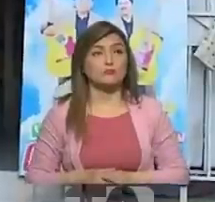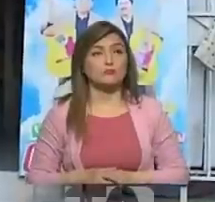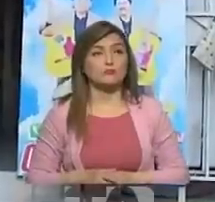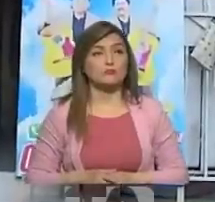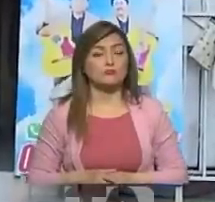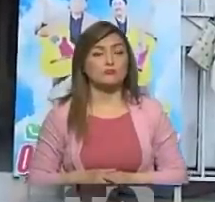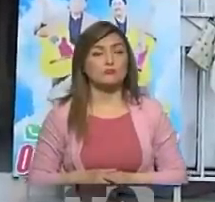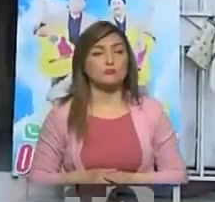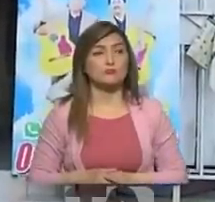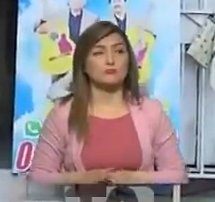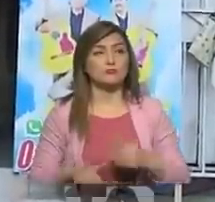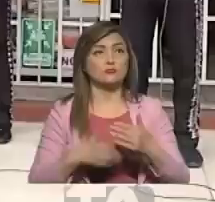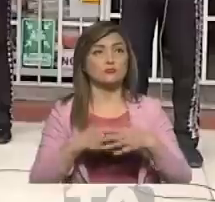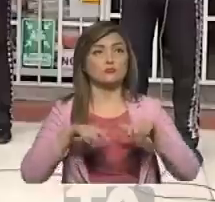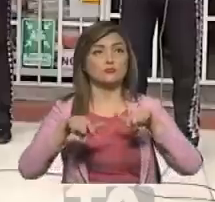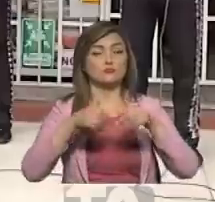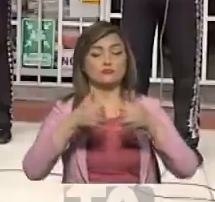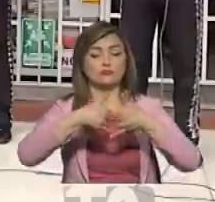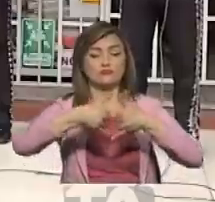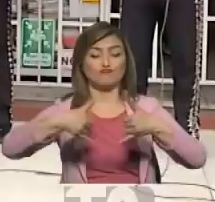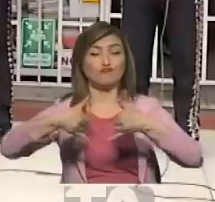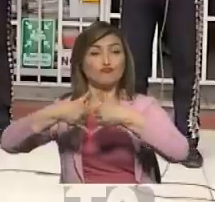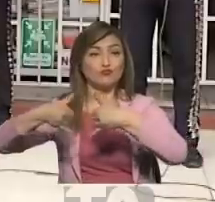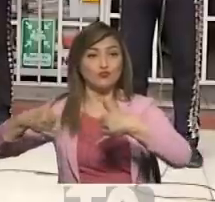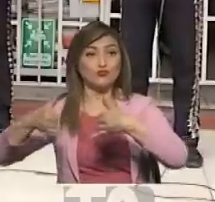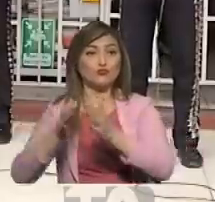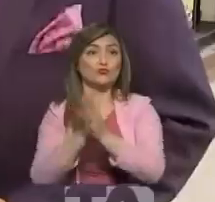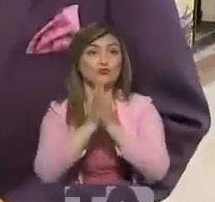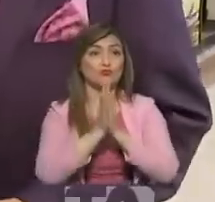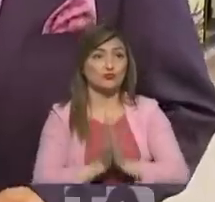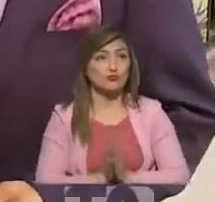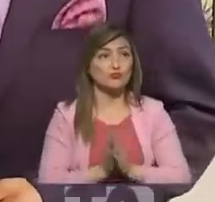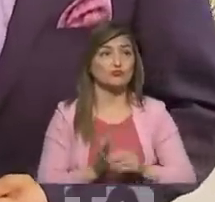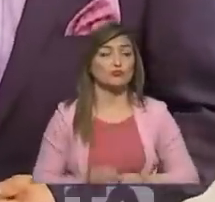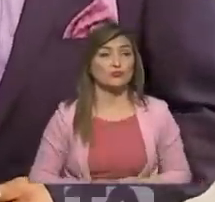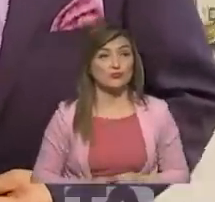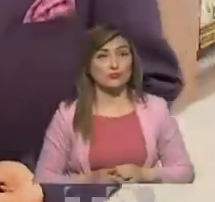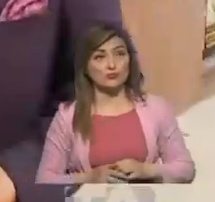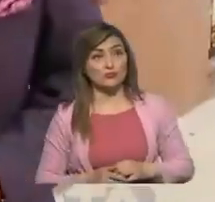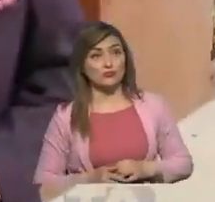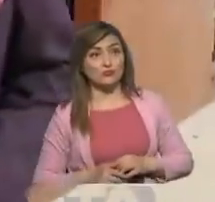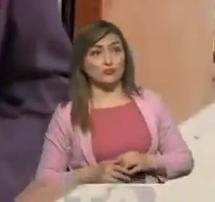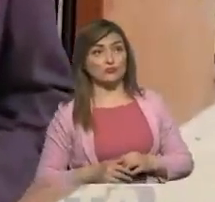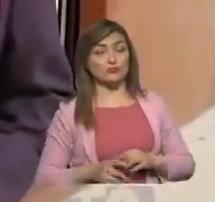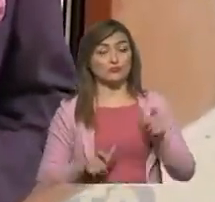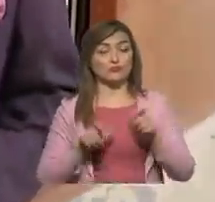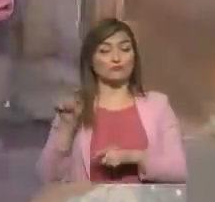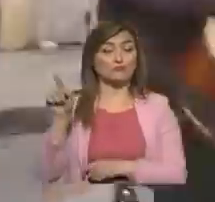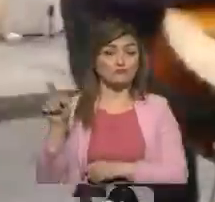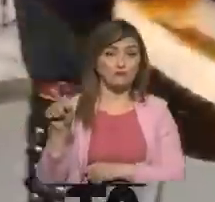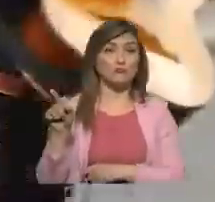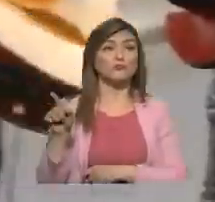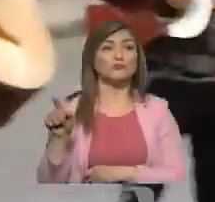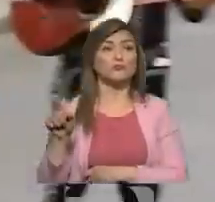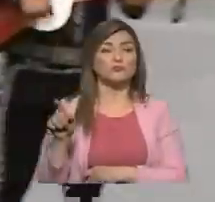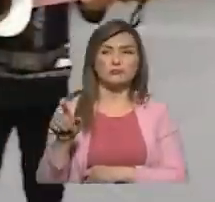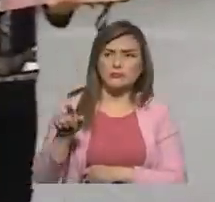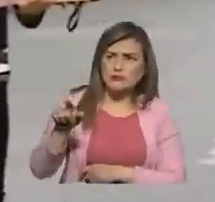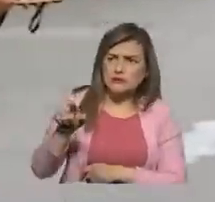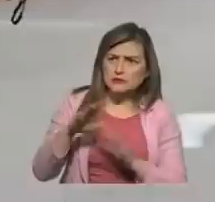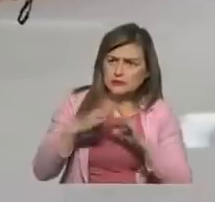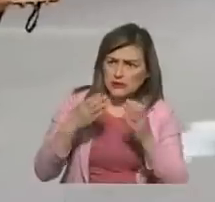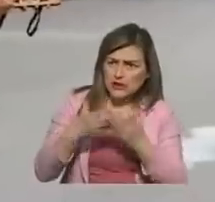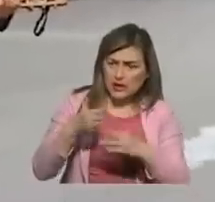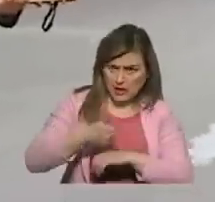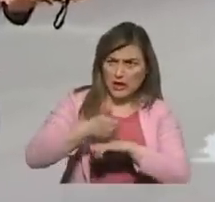Prácticamente todos los locales abrieron para empezar a receptar pedidos, pues hubo ciudadanos como Jorge Triana que apenas se enteraron que el Comité